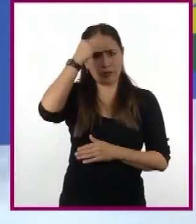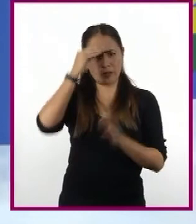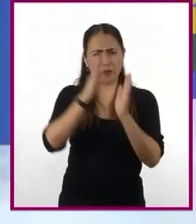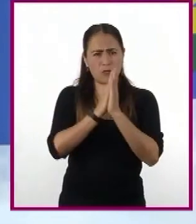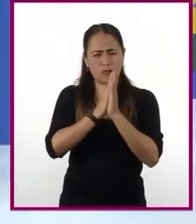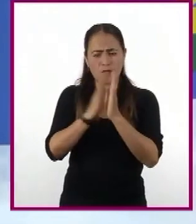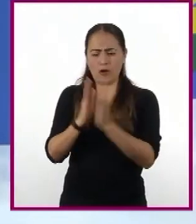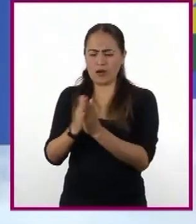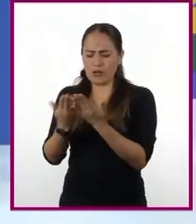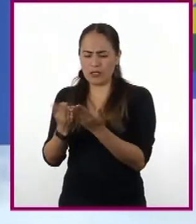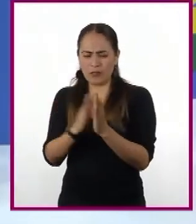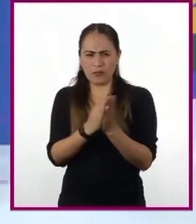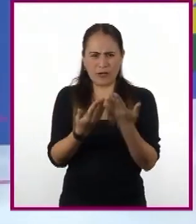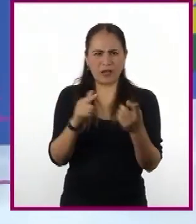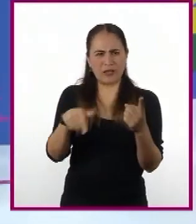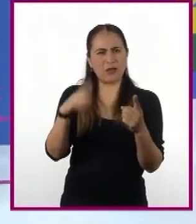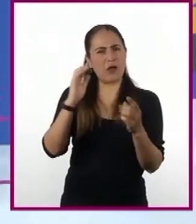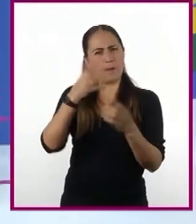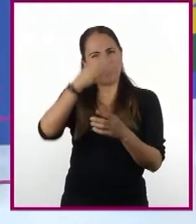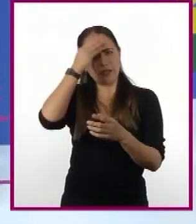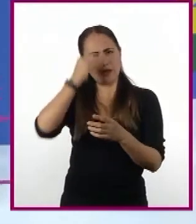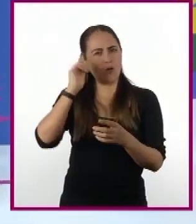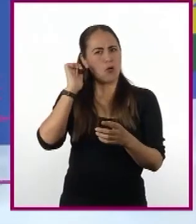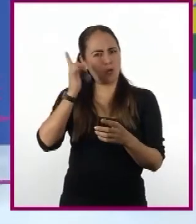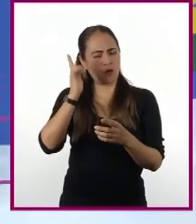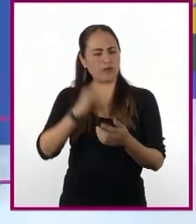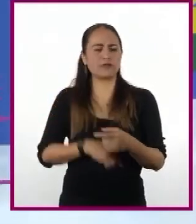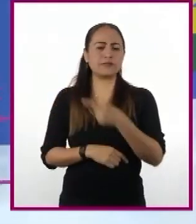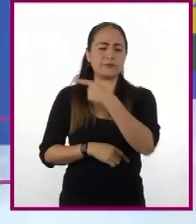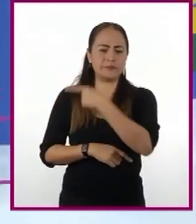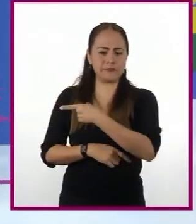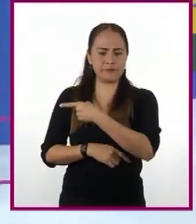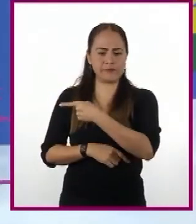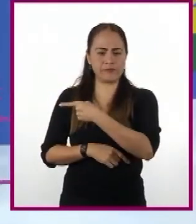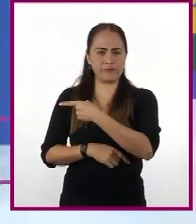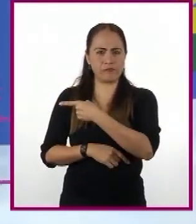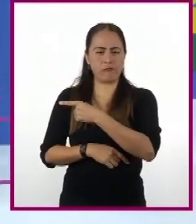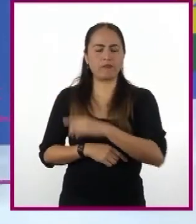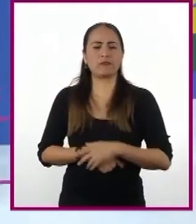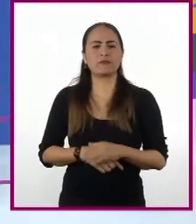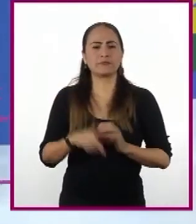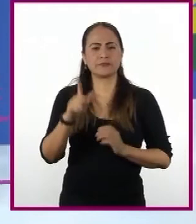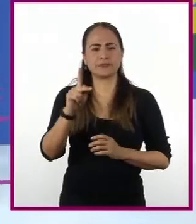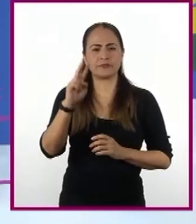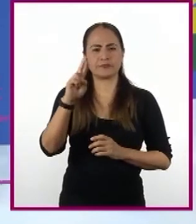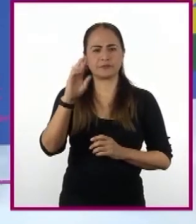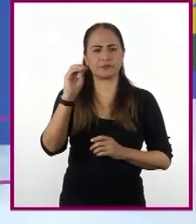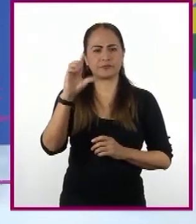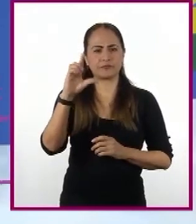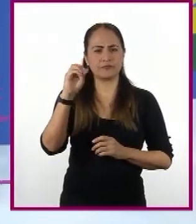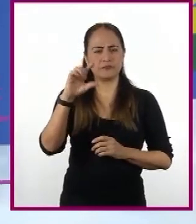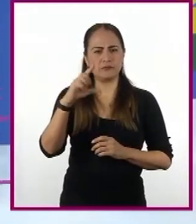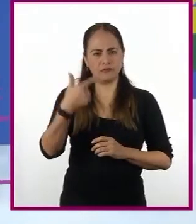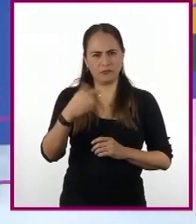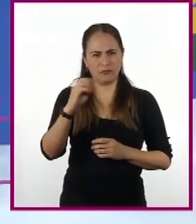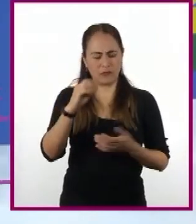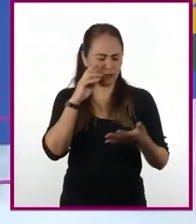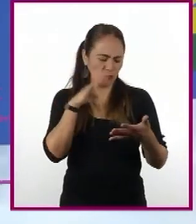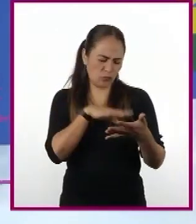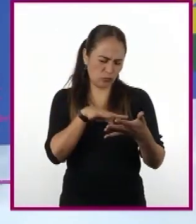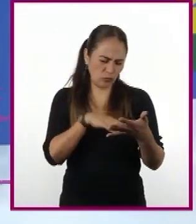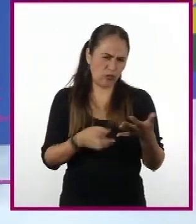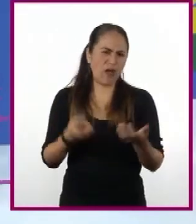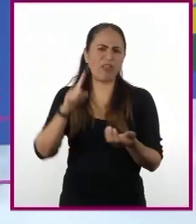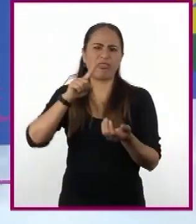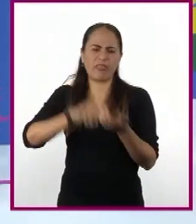de texto el aprendizaje esperado. Utiliza la información de un prólogo para anticipar el contenido, los